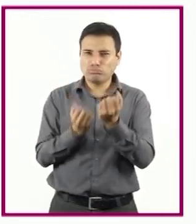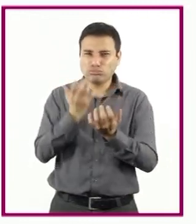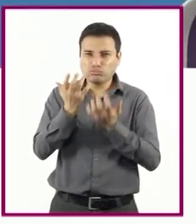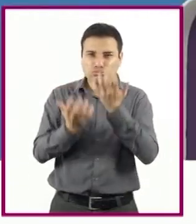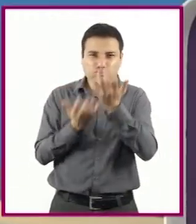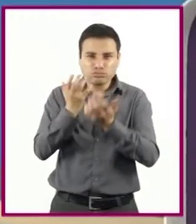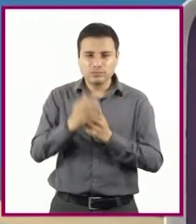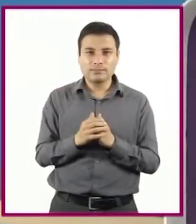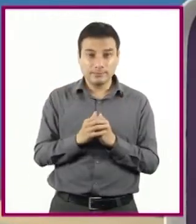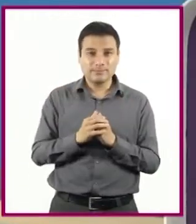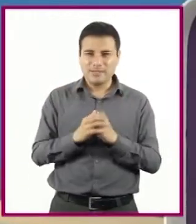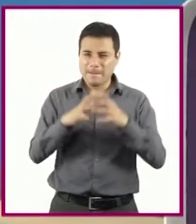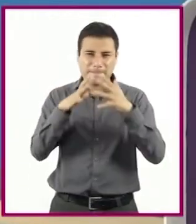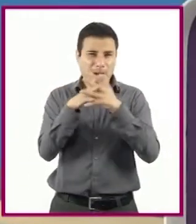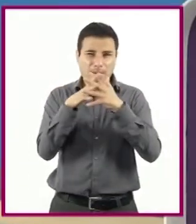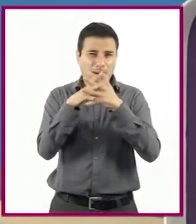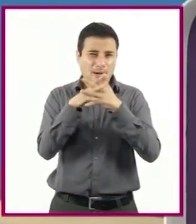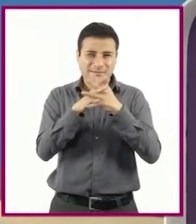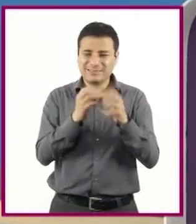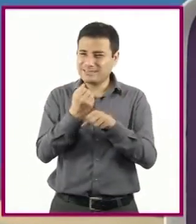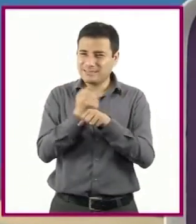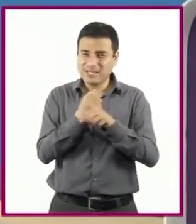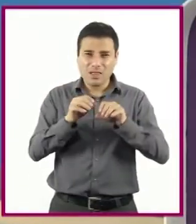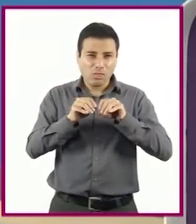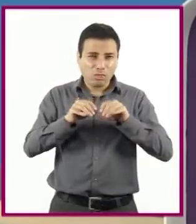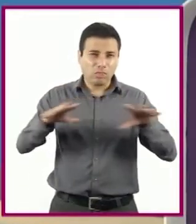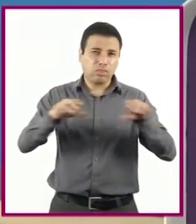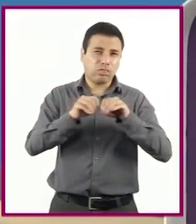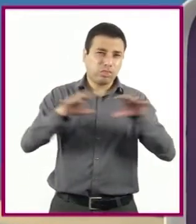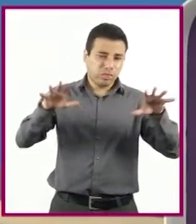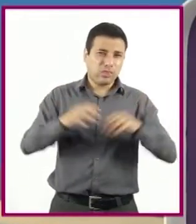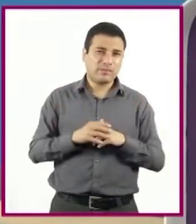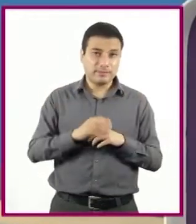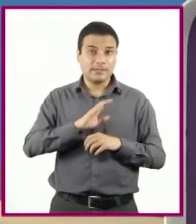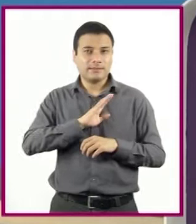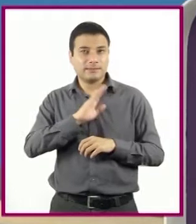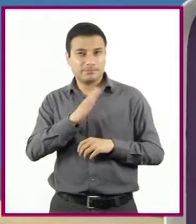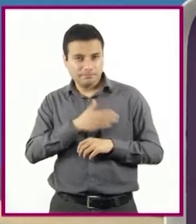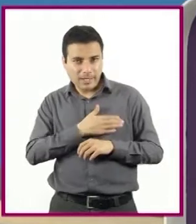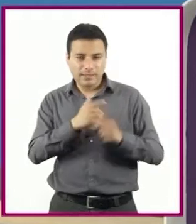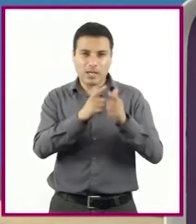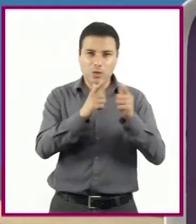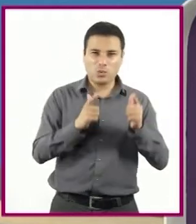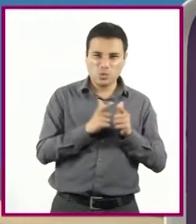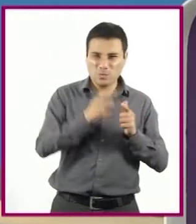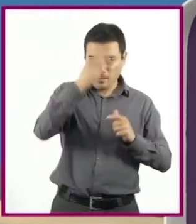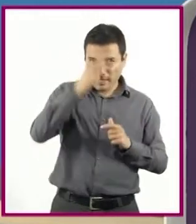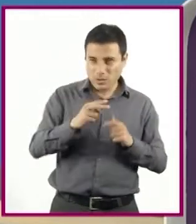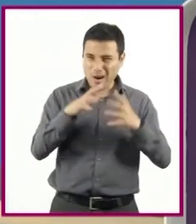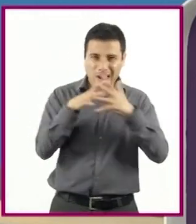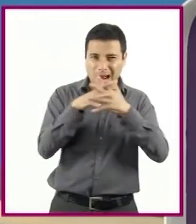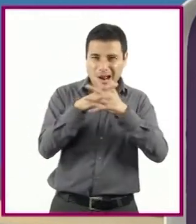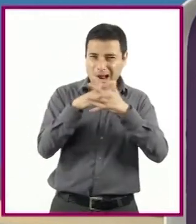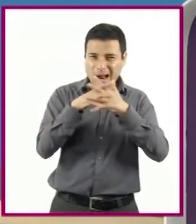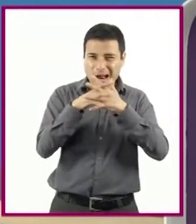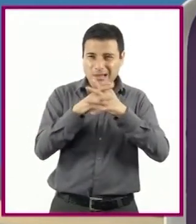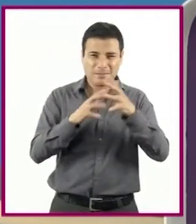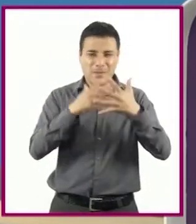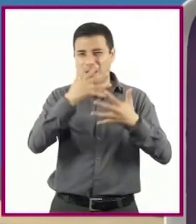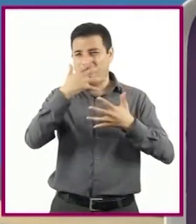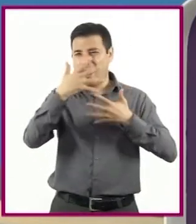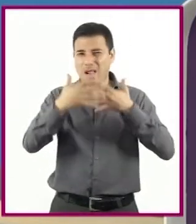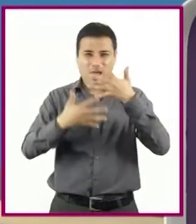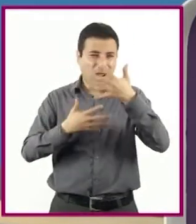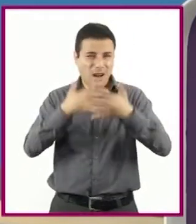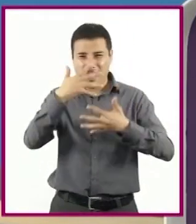suscitó un sangriento y descontrolado encuentro entre españoles y los alzados. Nada pudo controlar a la multitud. Nadie fue capaz